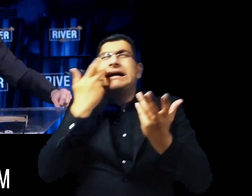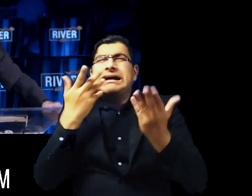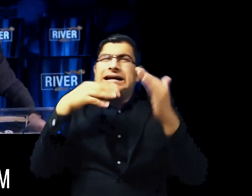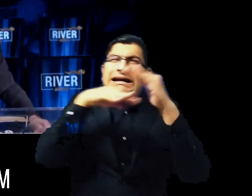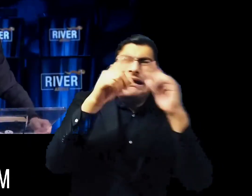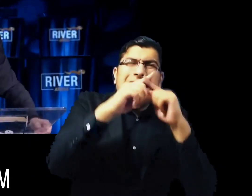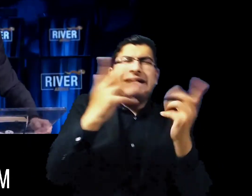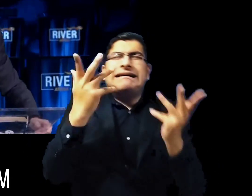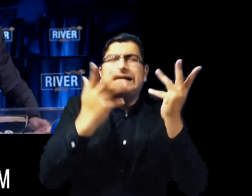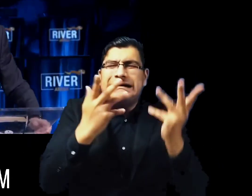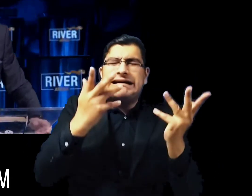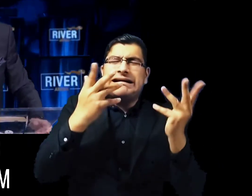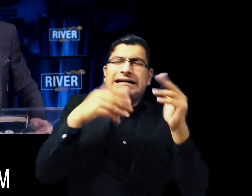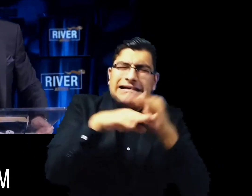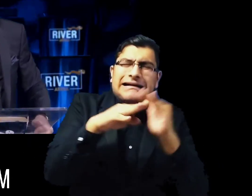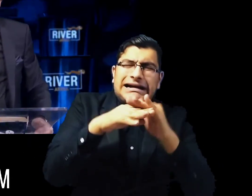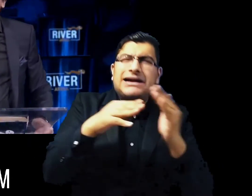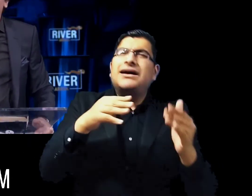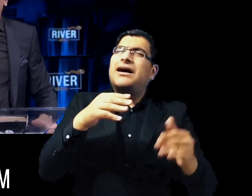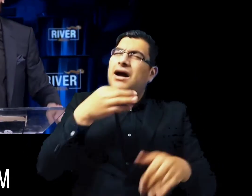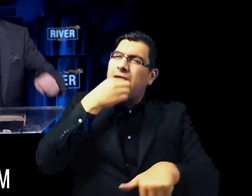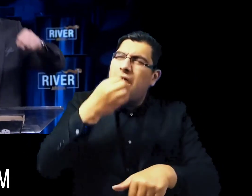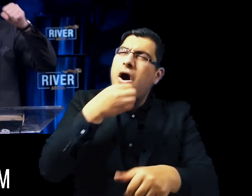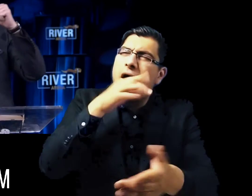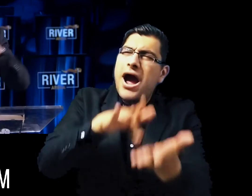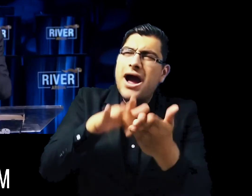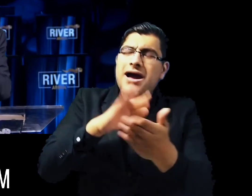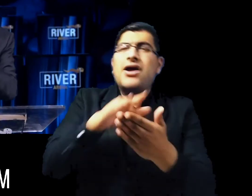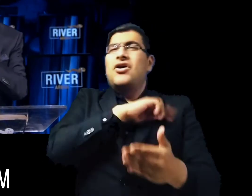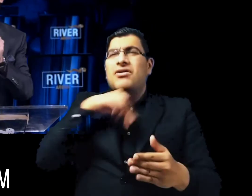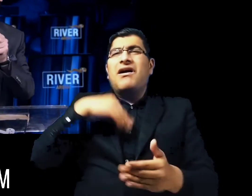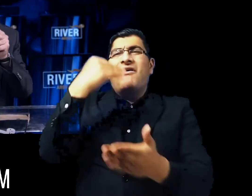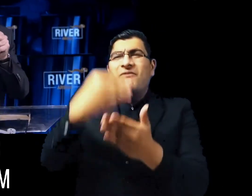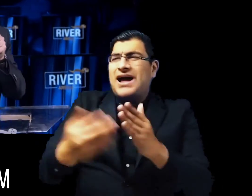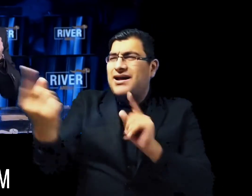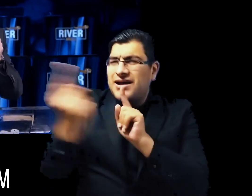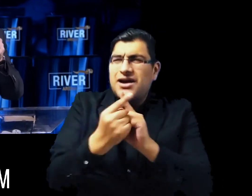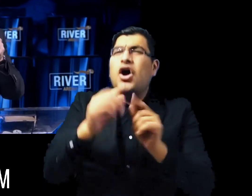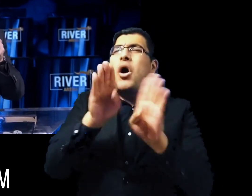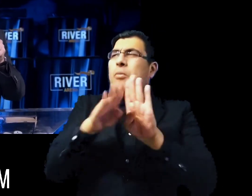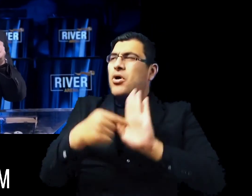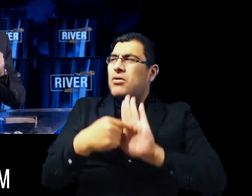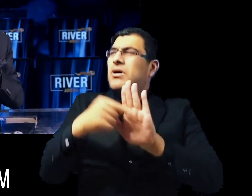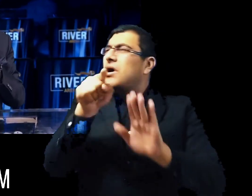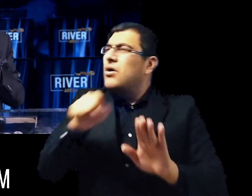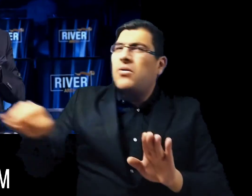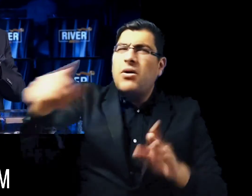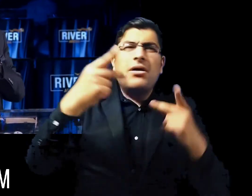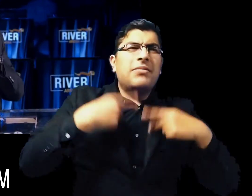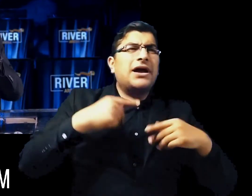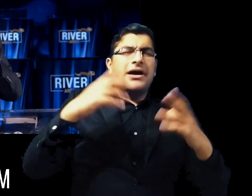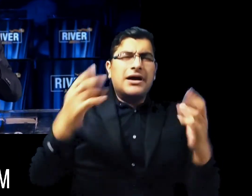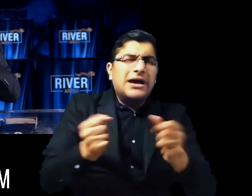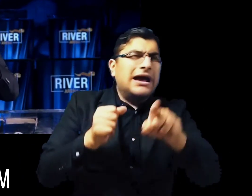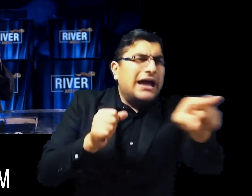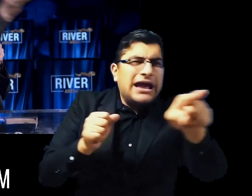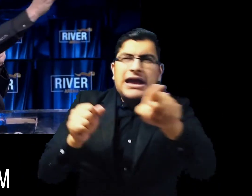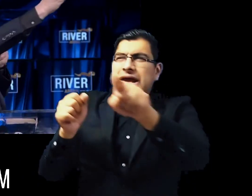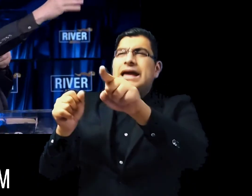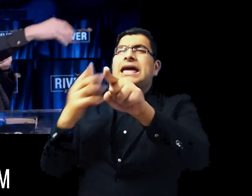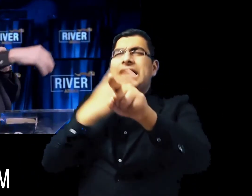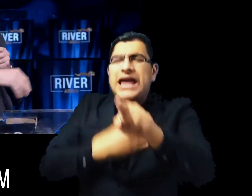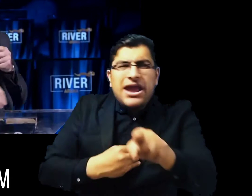nuestras congregaciones. Nos faltó hacer fiesta, ponerle rostro al pecador y darnos cuenta que son